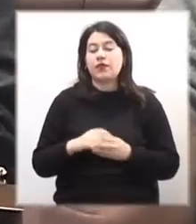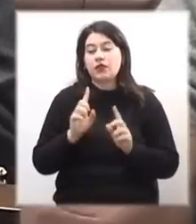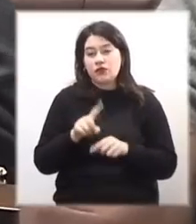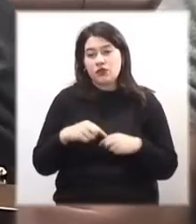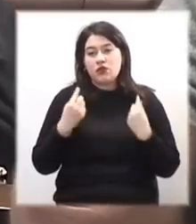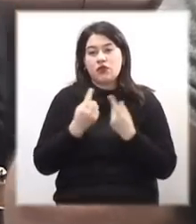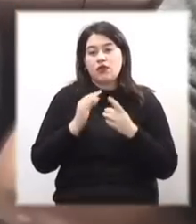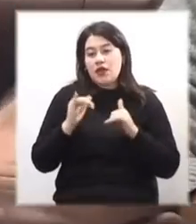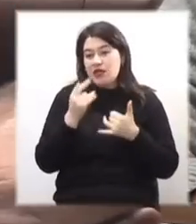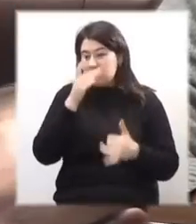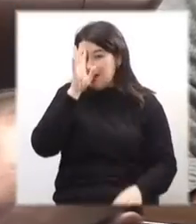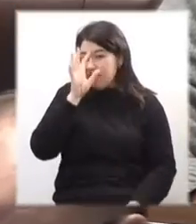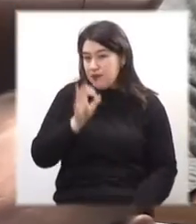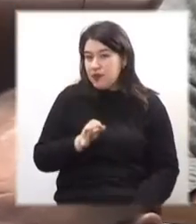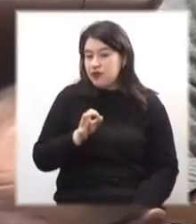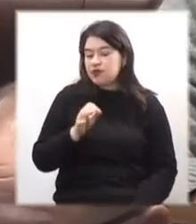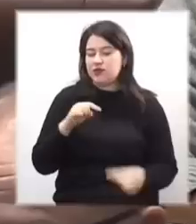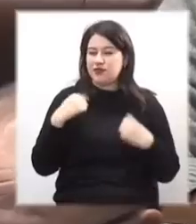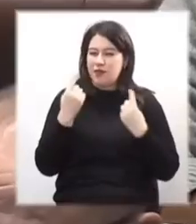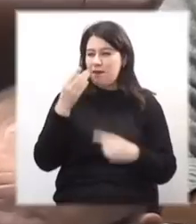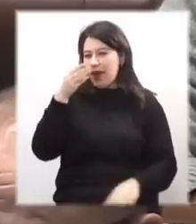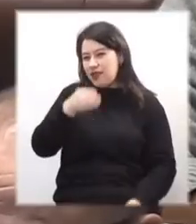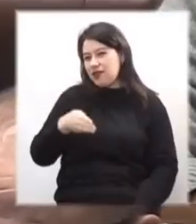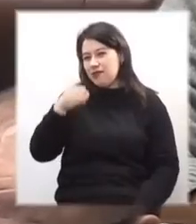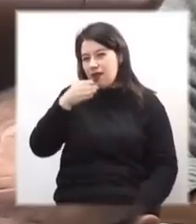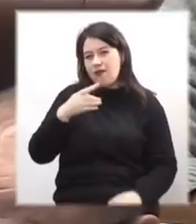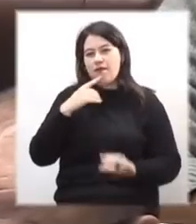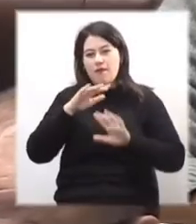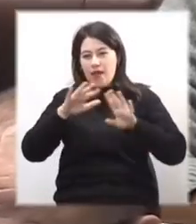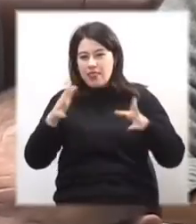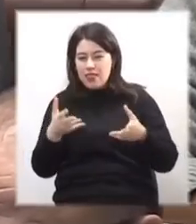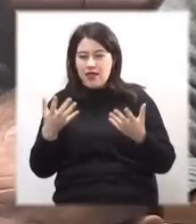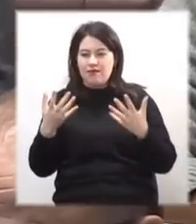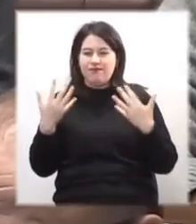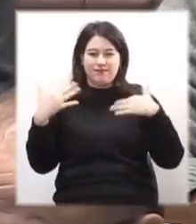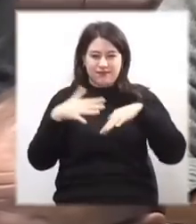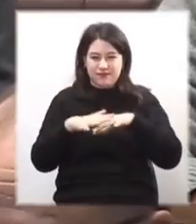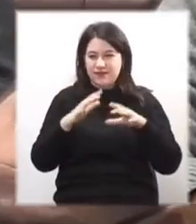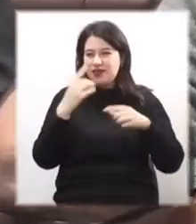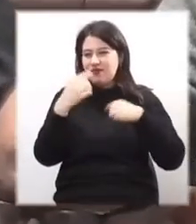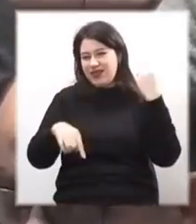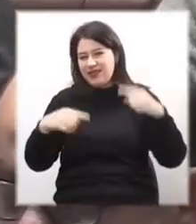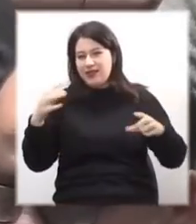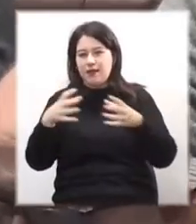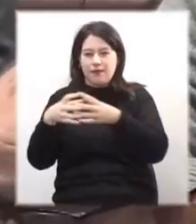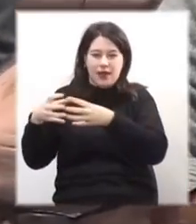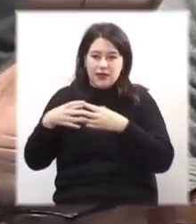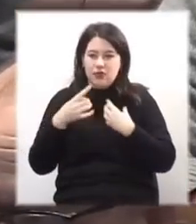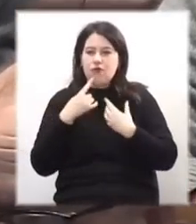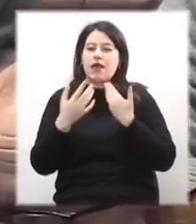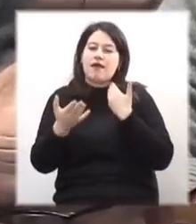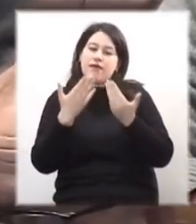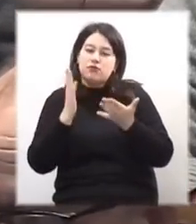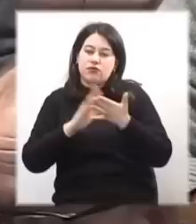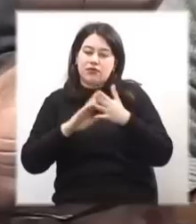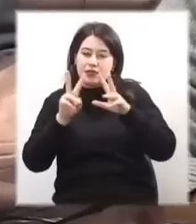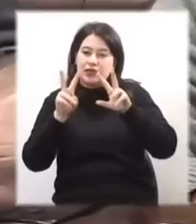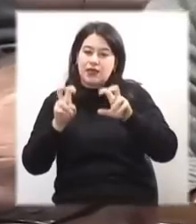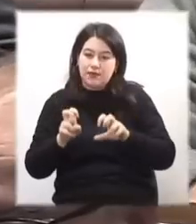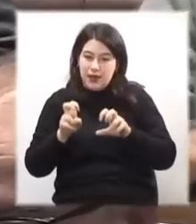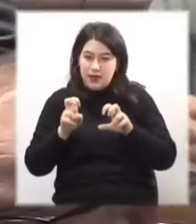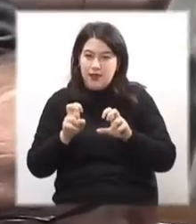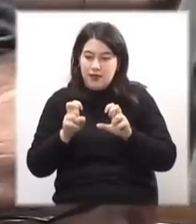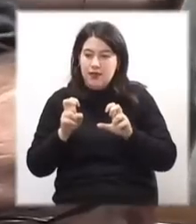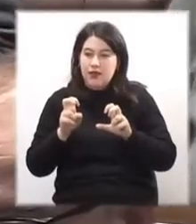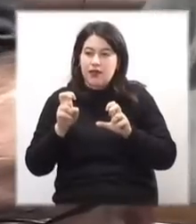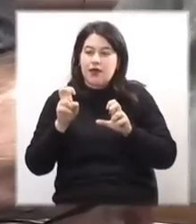Nosotros sabemos, porque participamos en la mesa interpartidaria donde se está dialogando sobre seguridad, que este plan